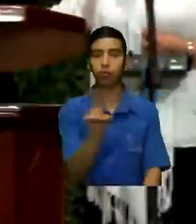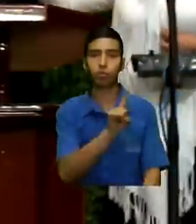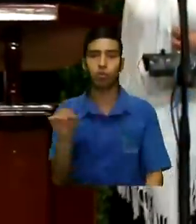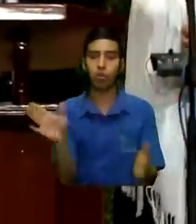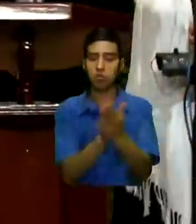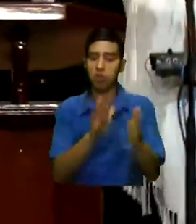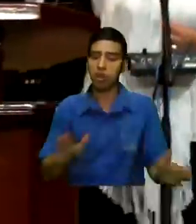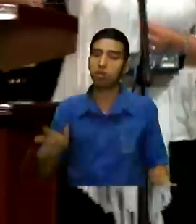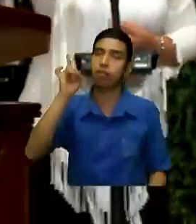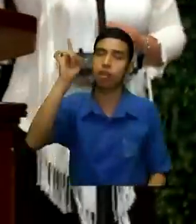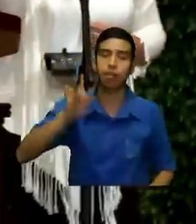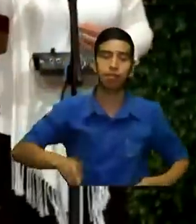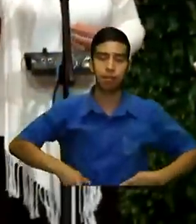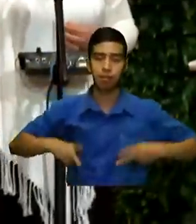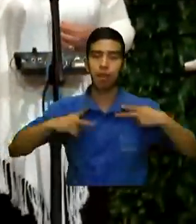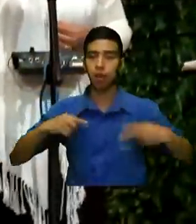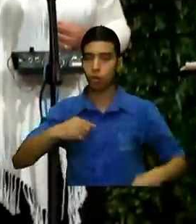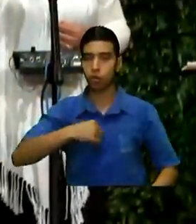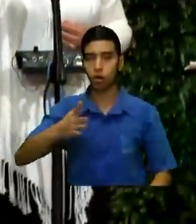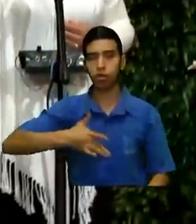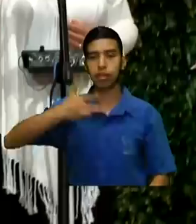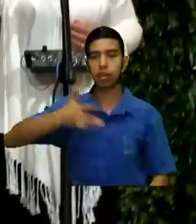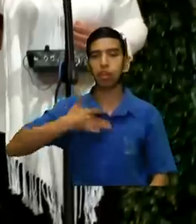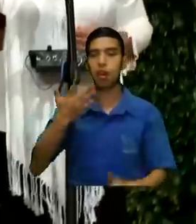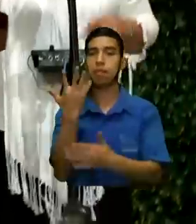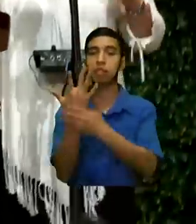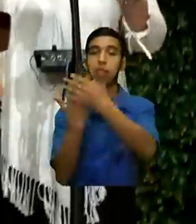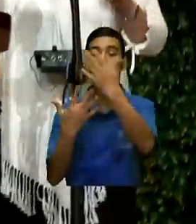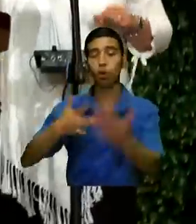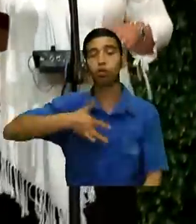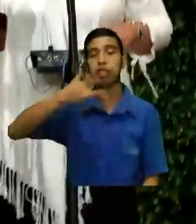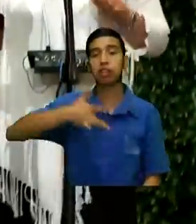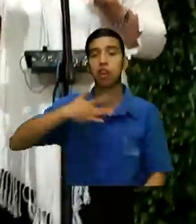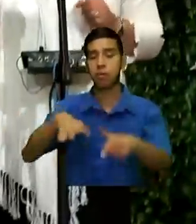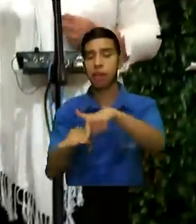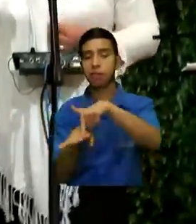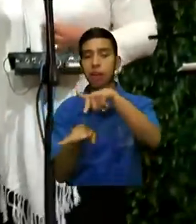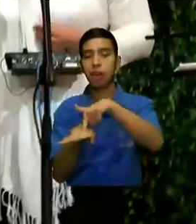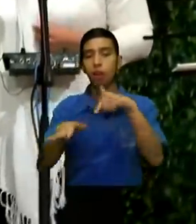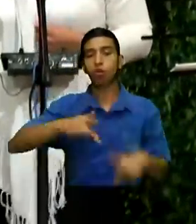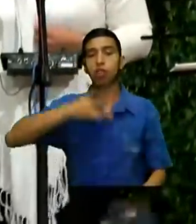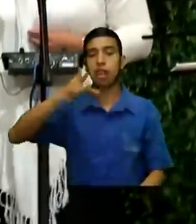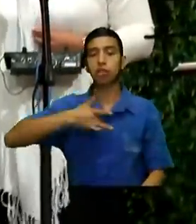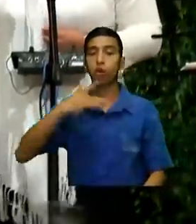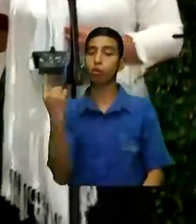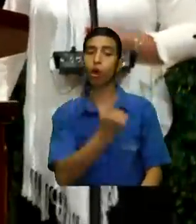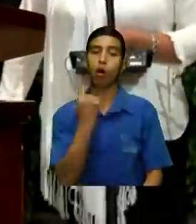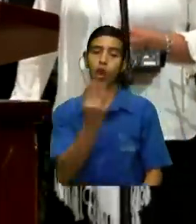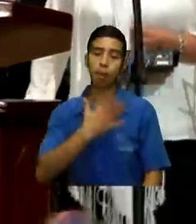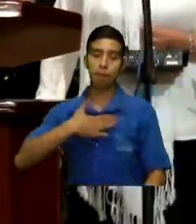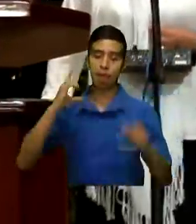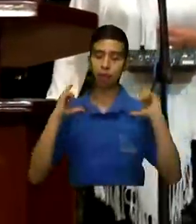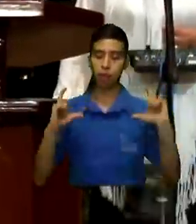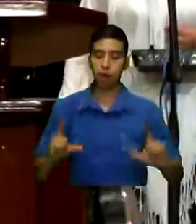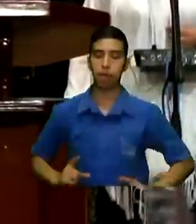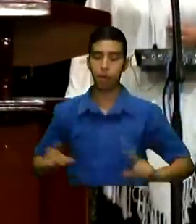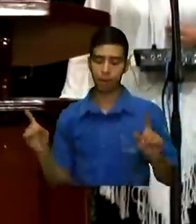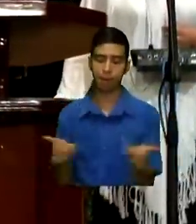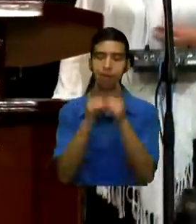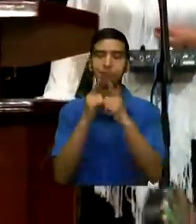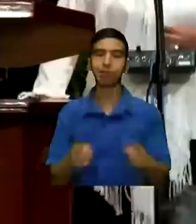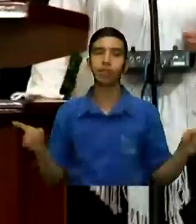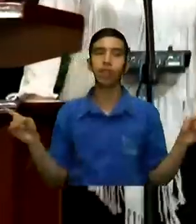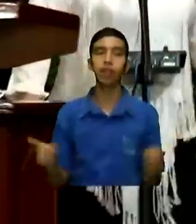muerto. Está vivo. Lo siento en mis manos. Lo siento en mis pies. Lo siento en todo mi